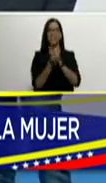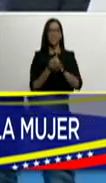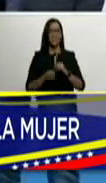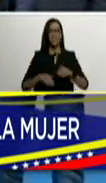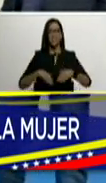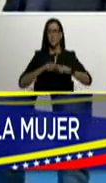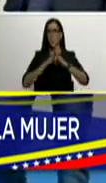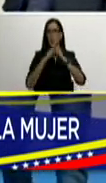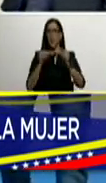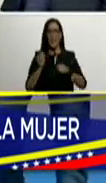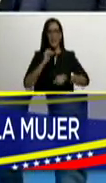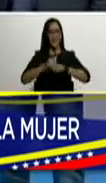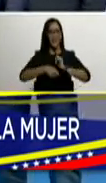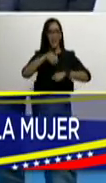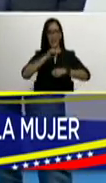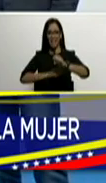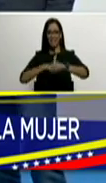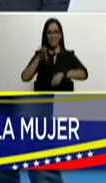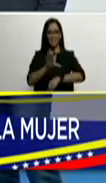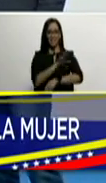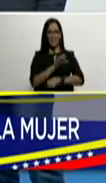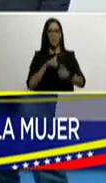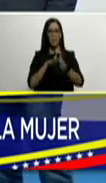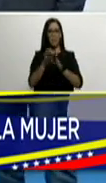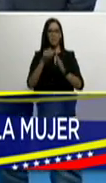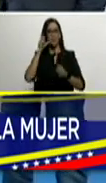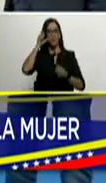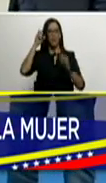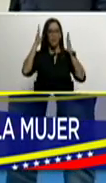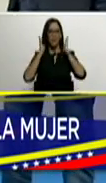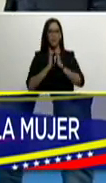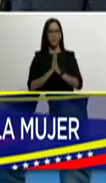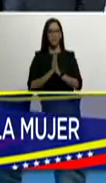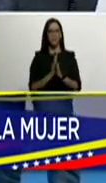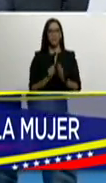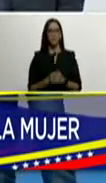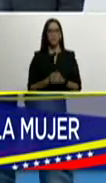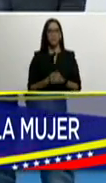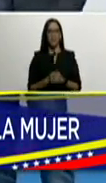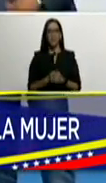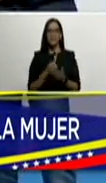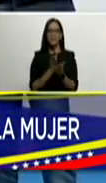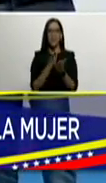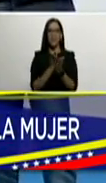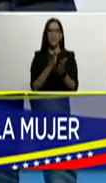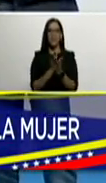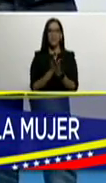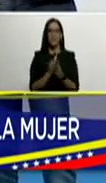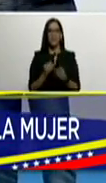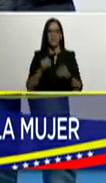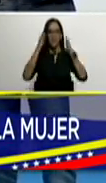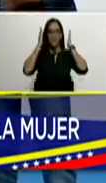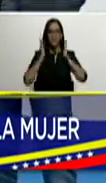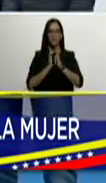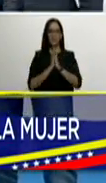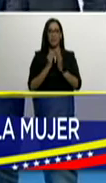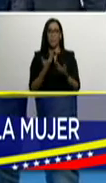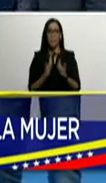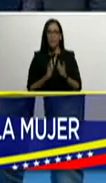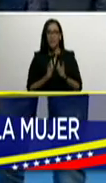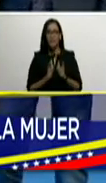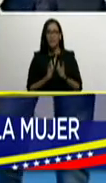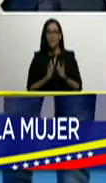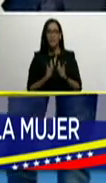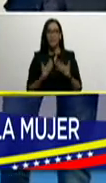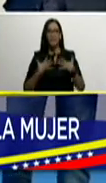toda Maracaibo. Y eso va para adelante, con Dios y la Virgen. Con Dios y la Virgen siempre, la chinita está conmigo. Sí, la